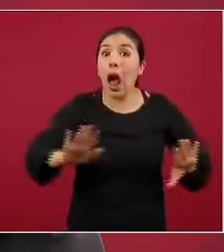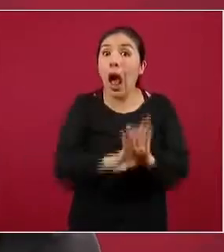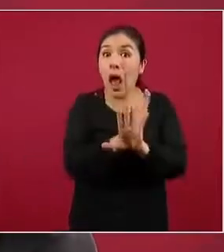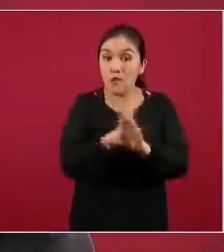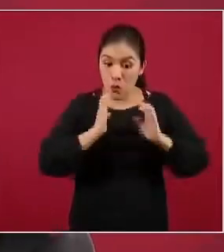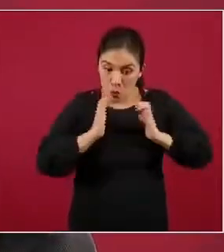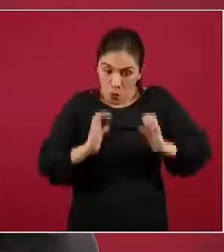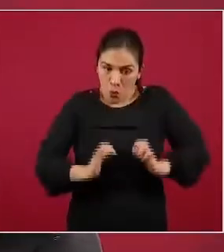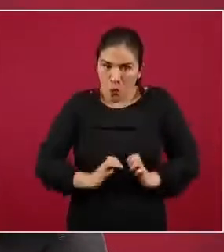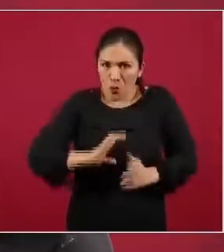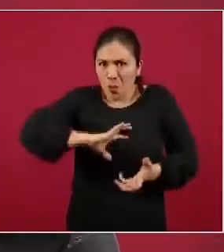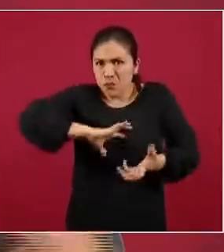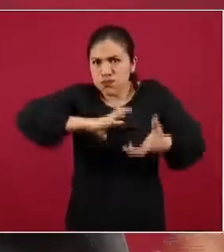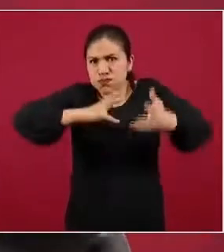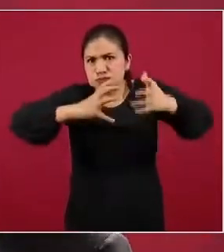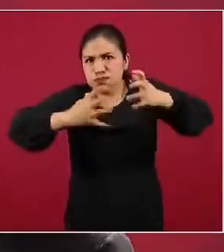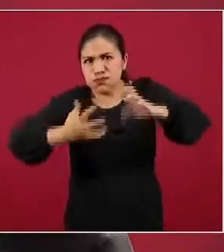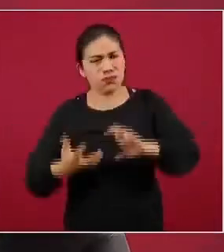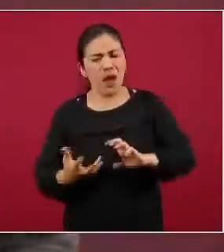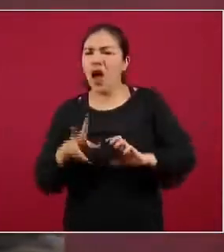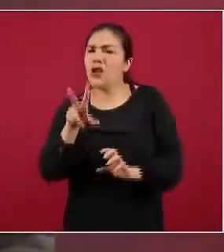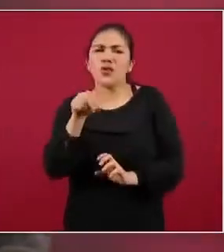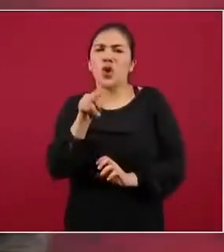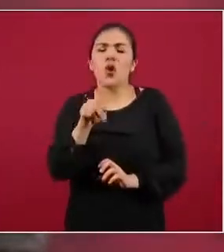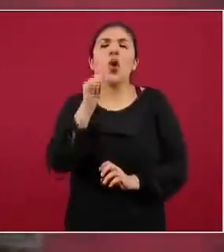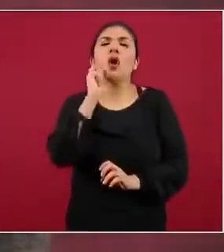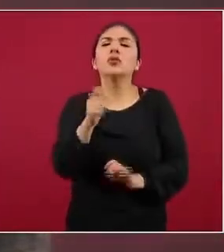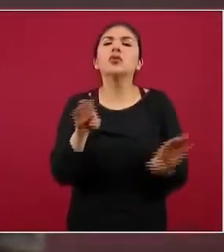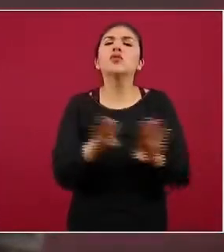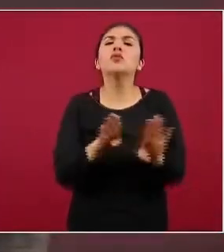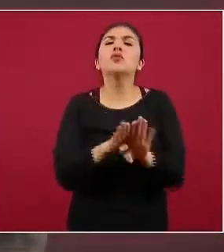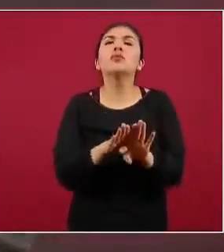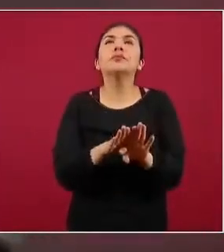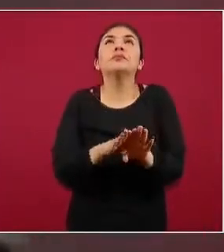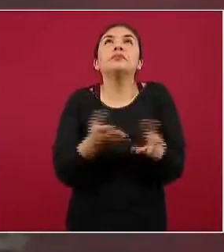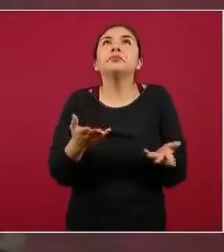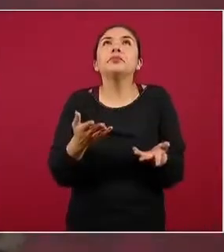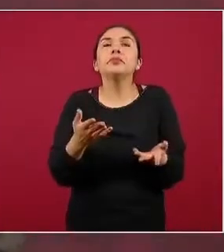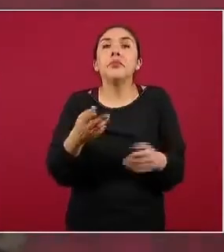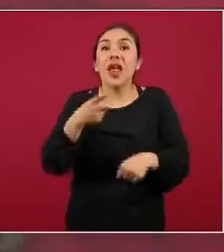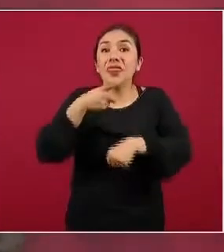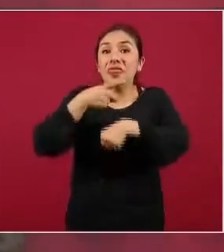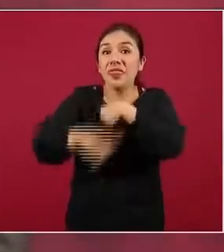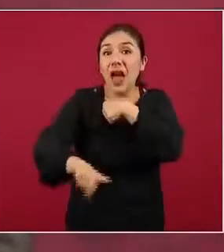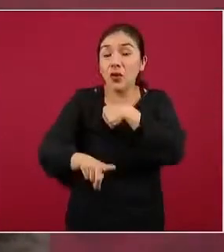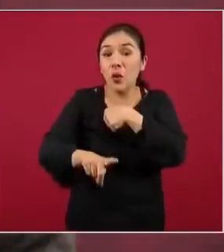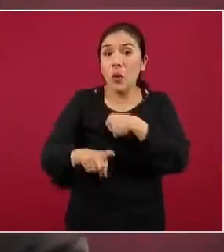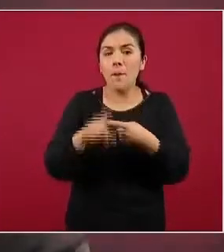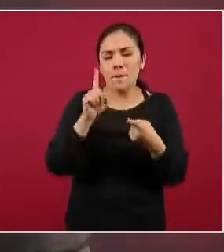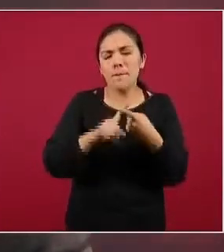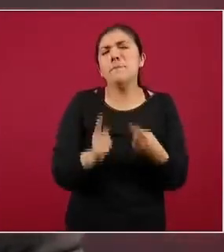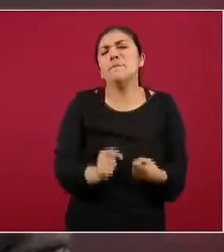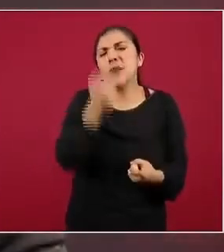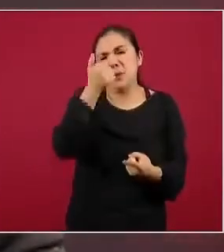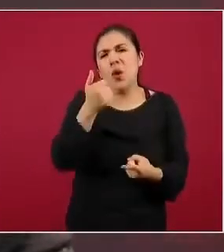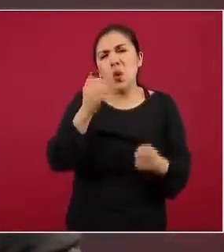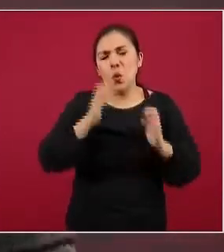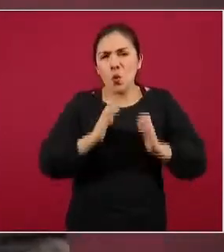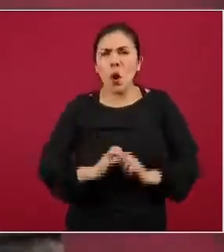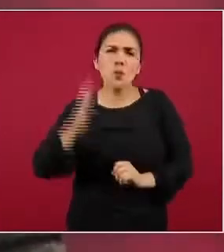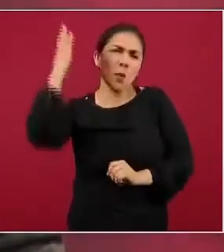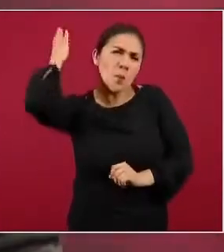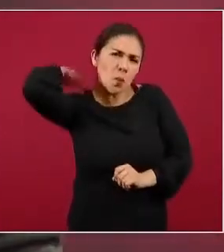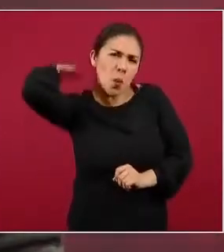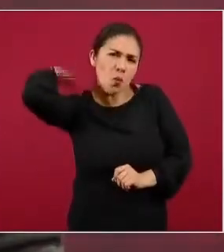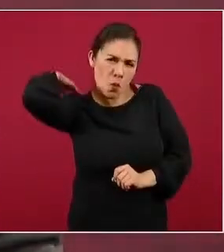organismo virus en un organismo bacteria, sino que el daño que causa primariamente a los